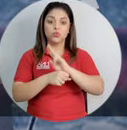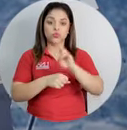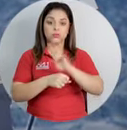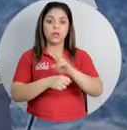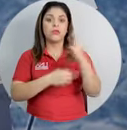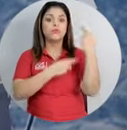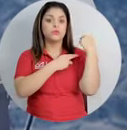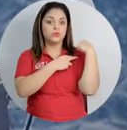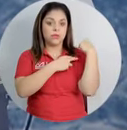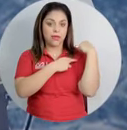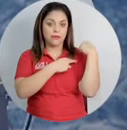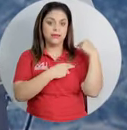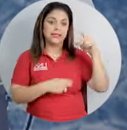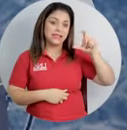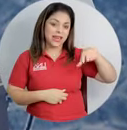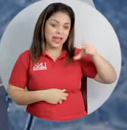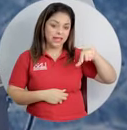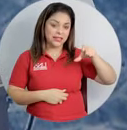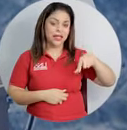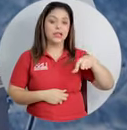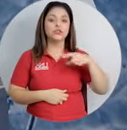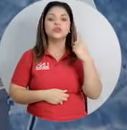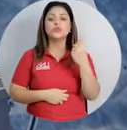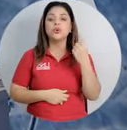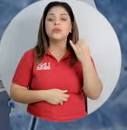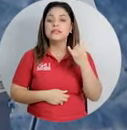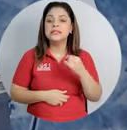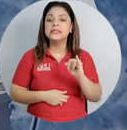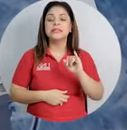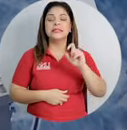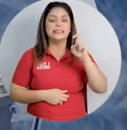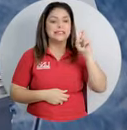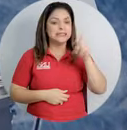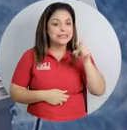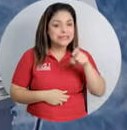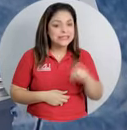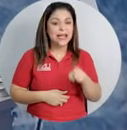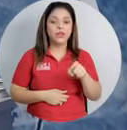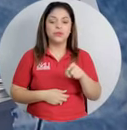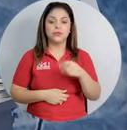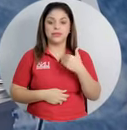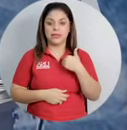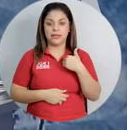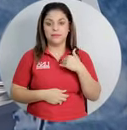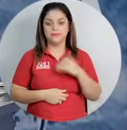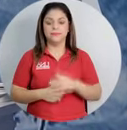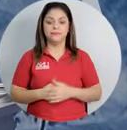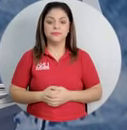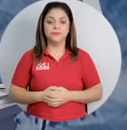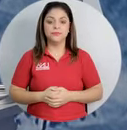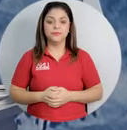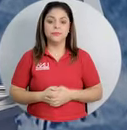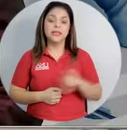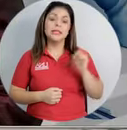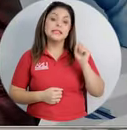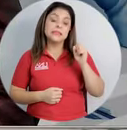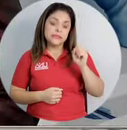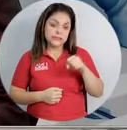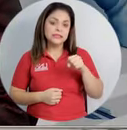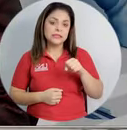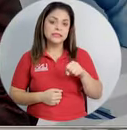de manera responsable la tarjeta de crédito, solo si es estrictamente necesario que la tenga, empezando por ahí. Sí,